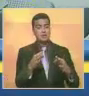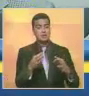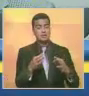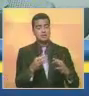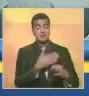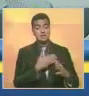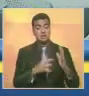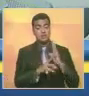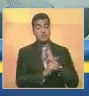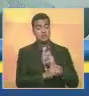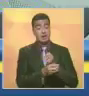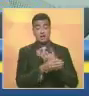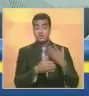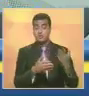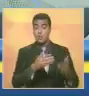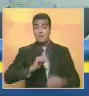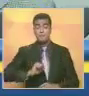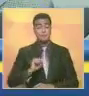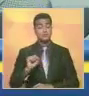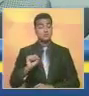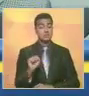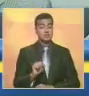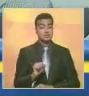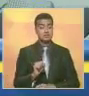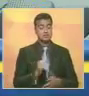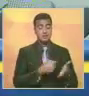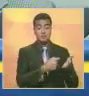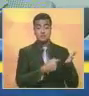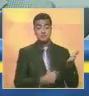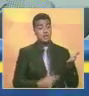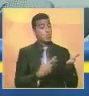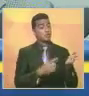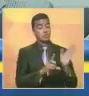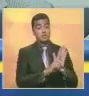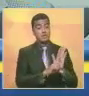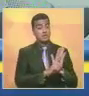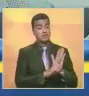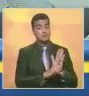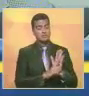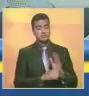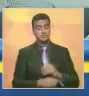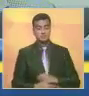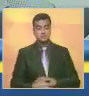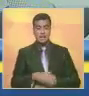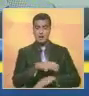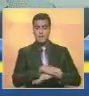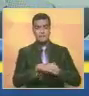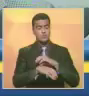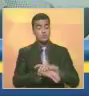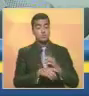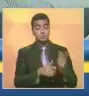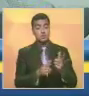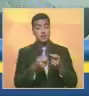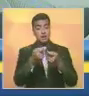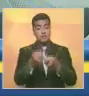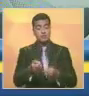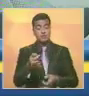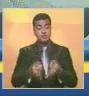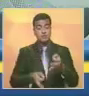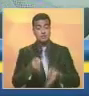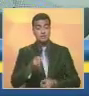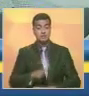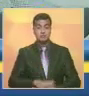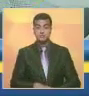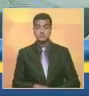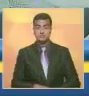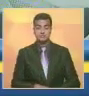delincuentes que tienen amplio prontuario policial, que están, han sido puestos en diversas oportunidades a la orden de los tribunales de justicia